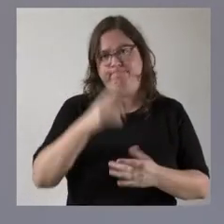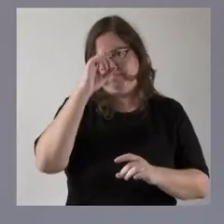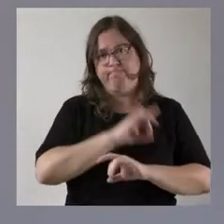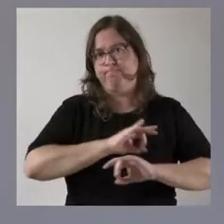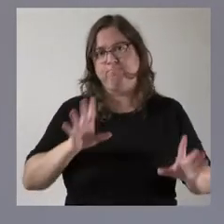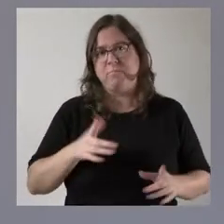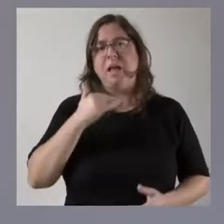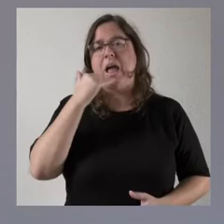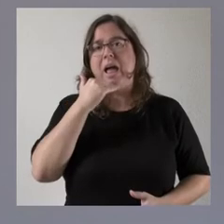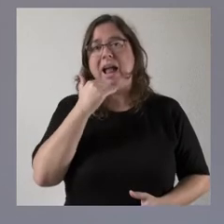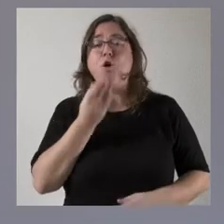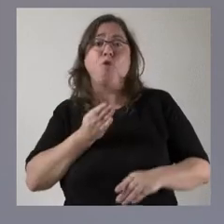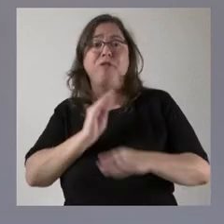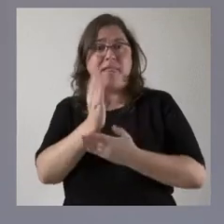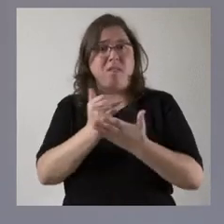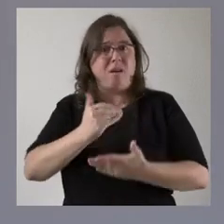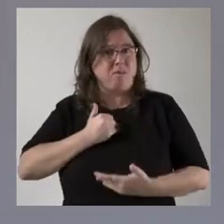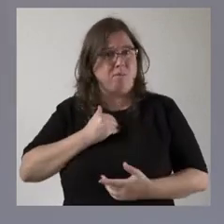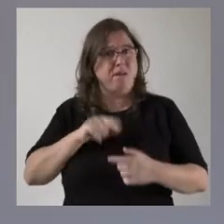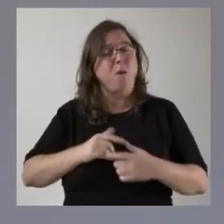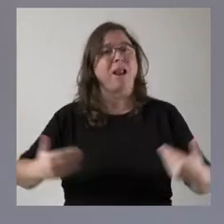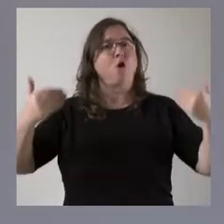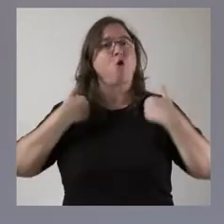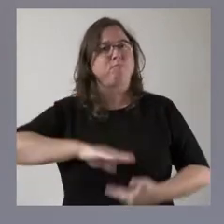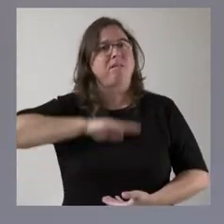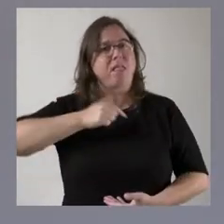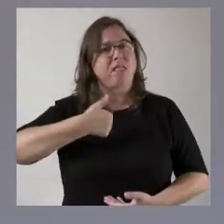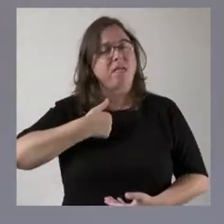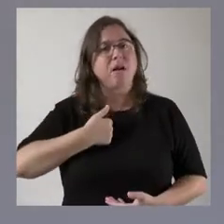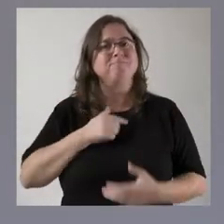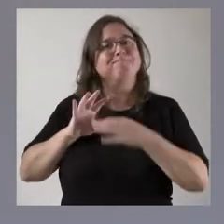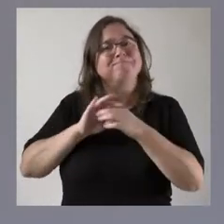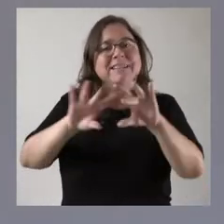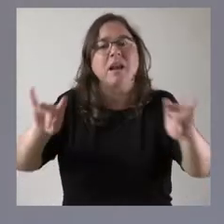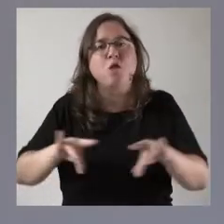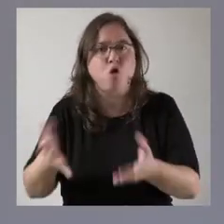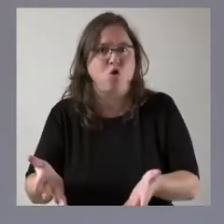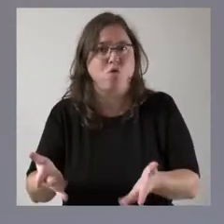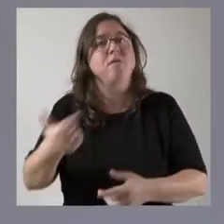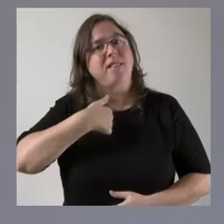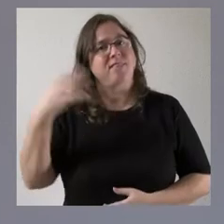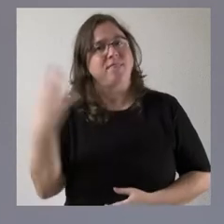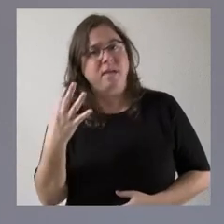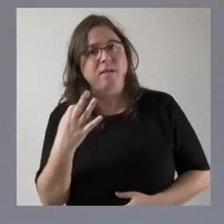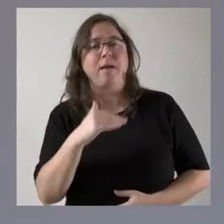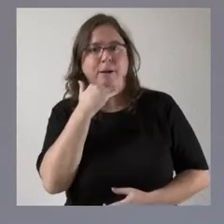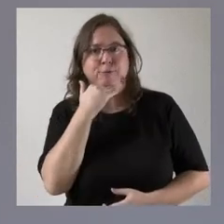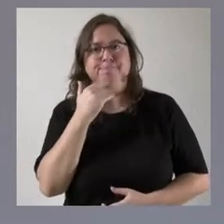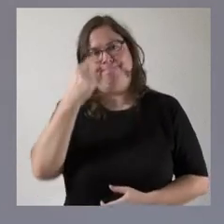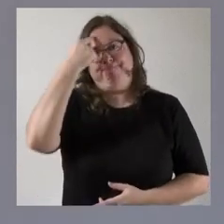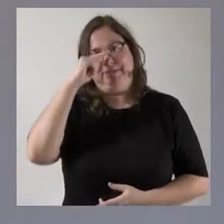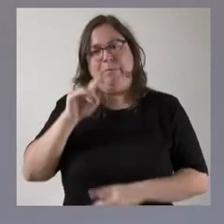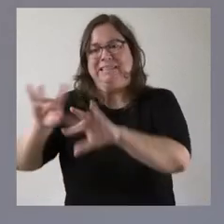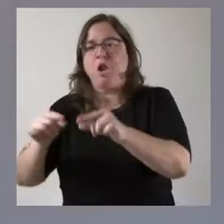que hay una parte de la financiación autonómica y de las competencias autonómicas que están muy vinculadas al territorio y que tendrían que tener en cuenta los hechos